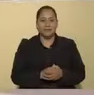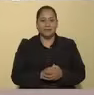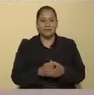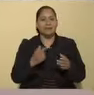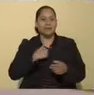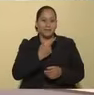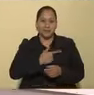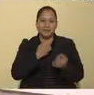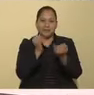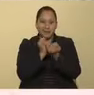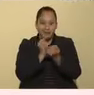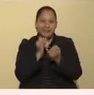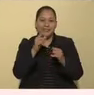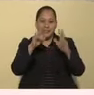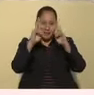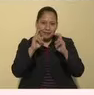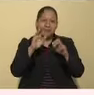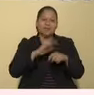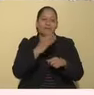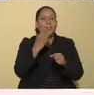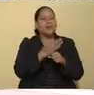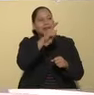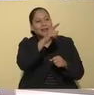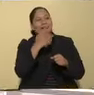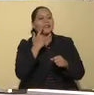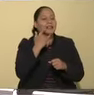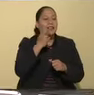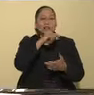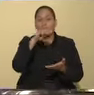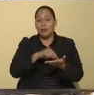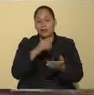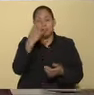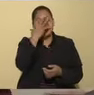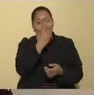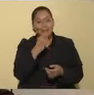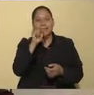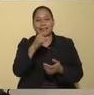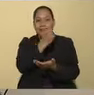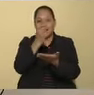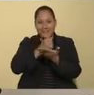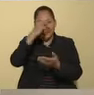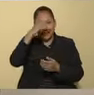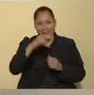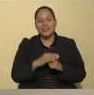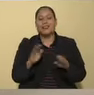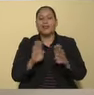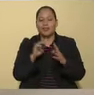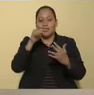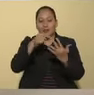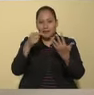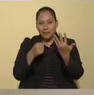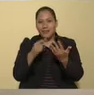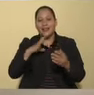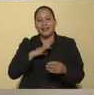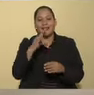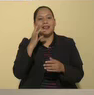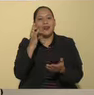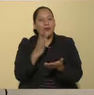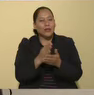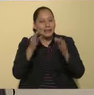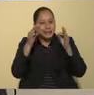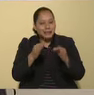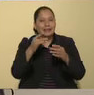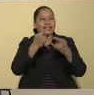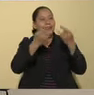Pues a mí me encanta esta sección porque vamos a recorrer lugares maravillosos de la Ciudad de México a través de nuestro único